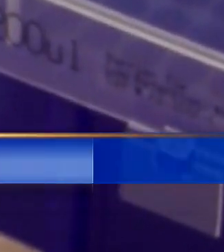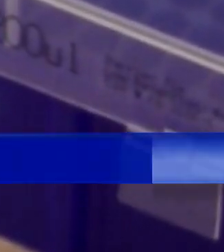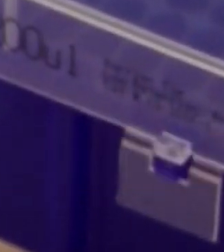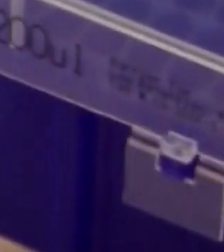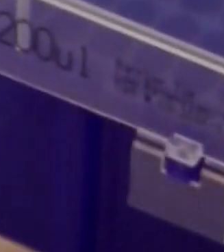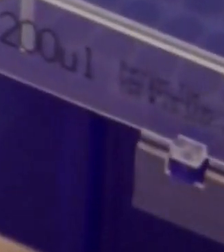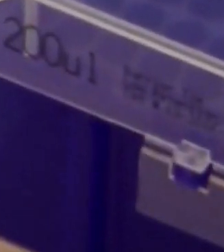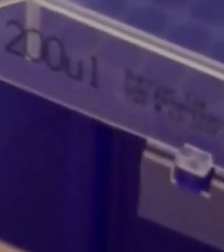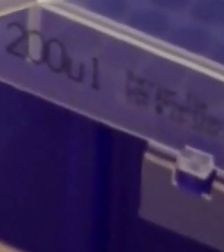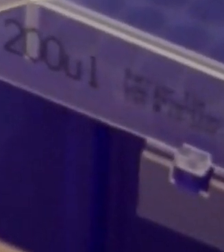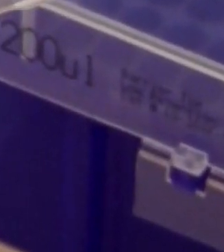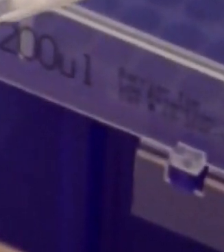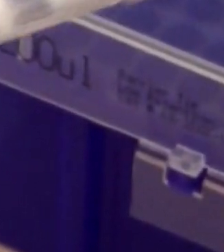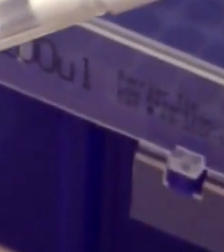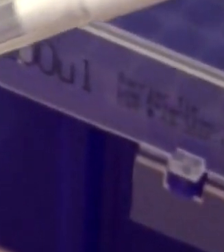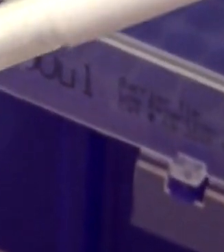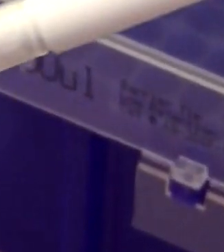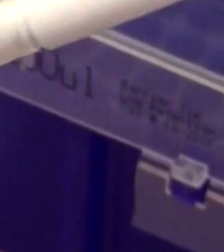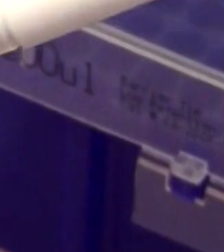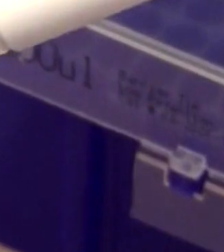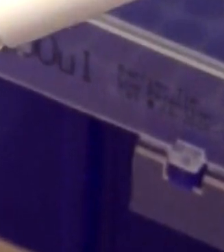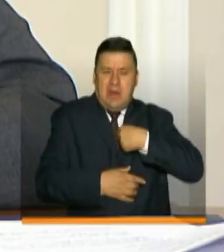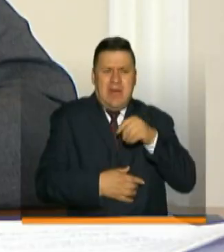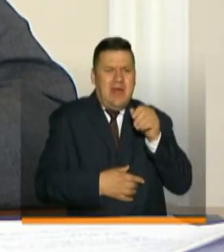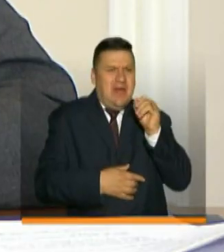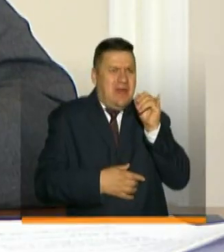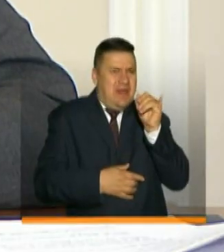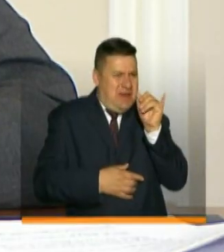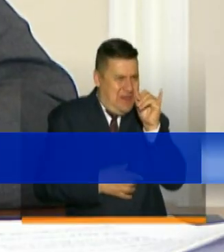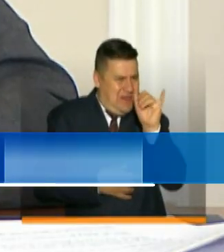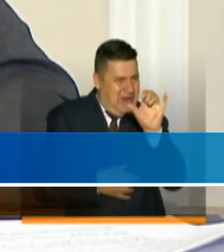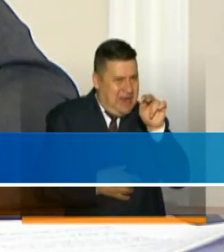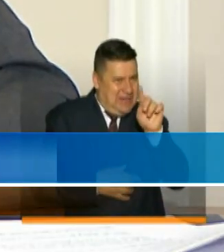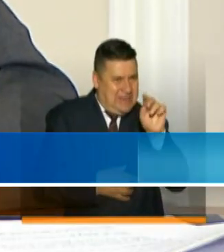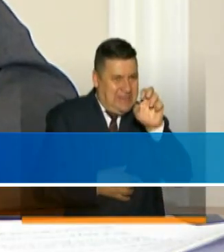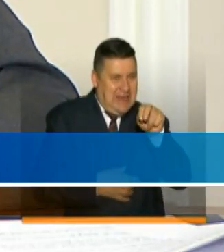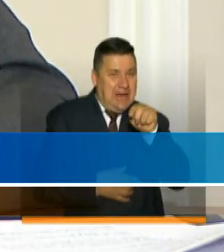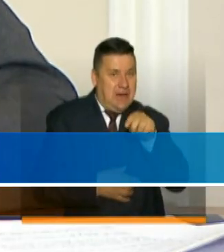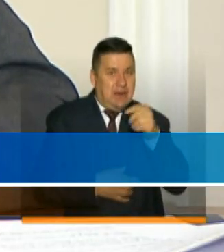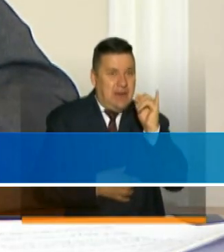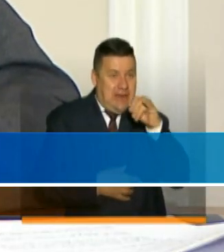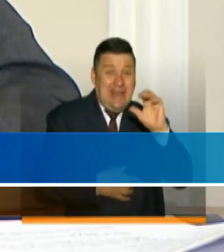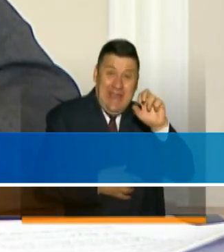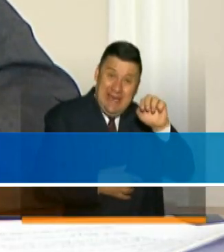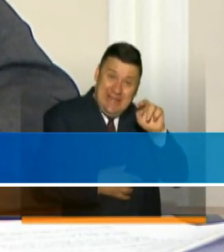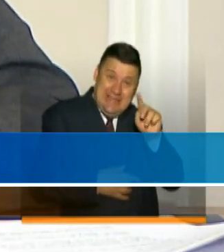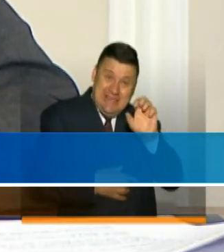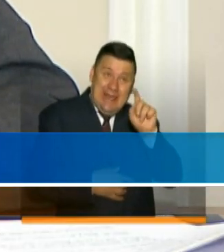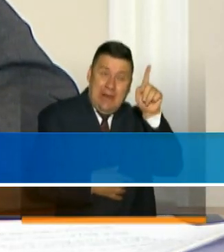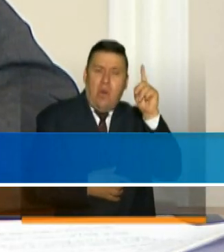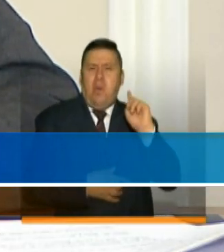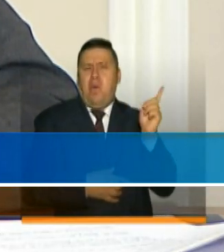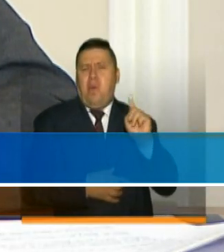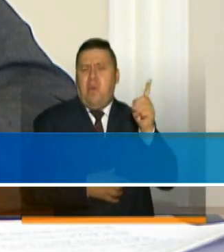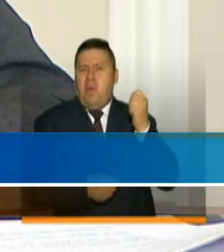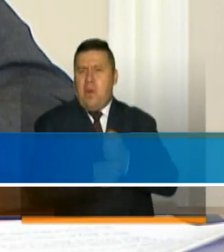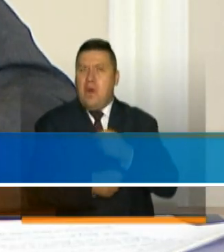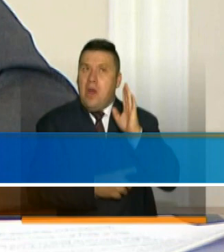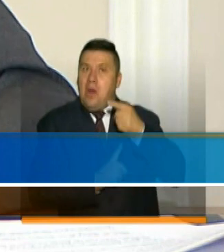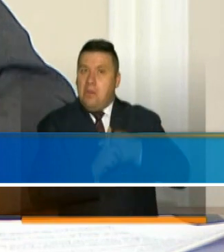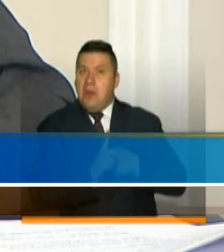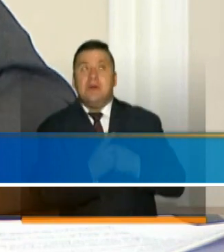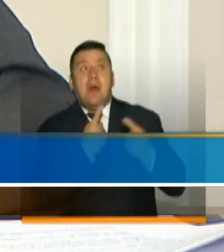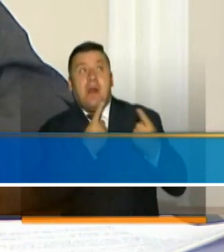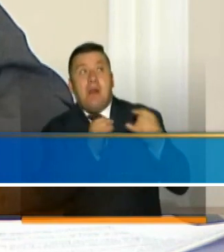en fase 1 y 2 en eeuu y bélgica y con esta empresa se ha venido trabajando desde hace algún más de un mes